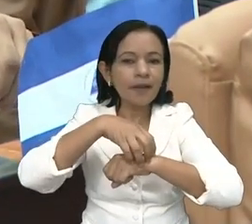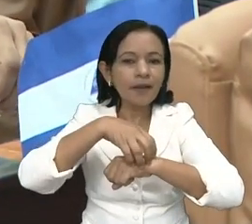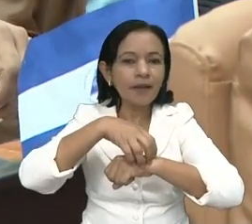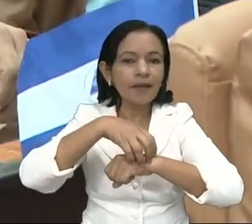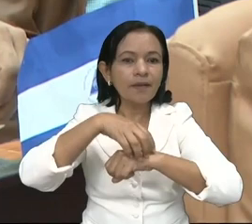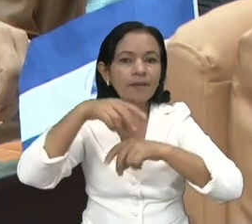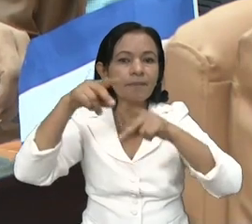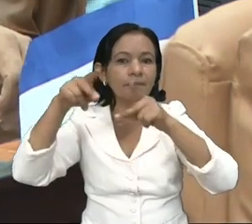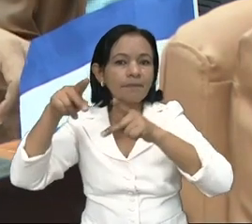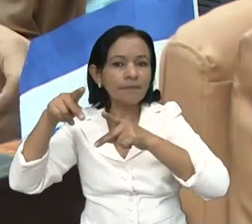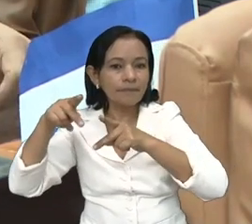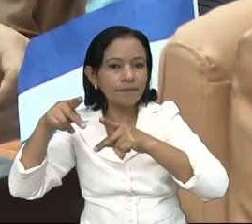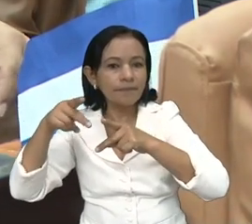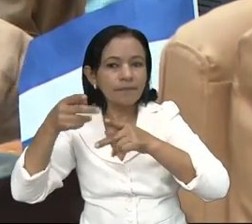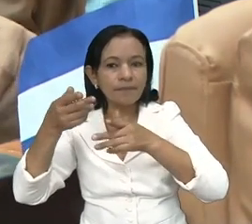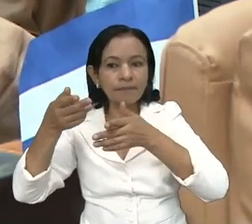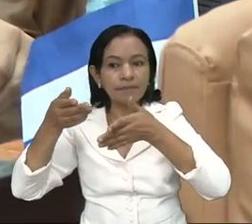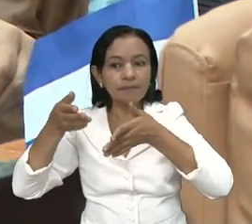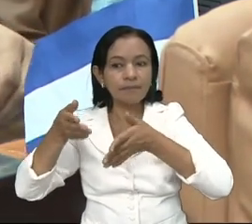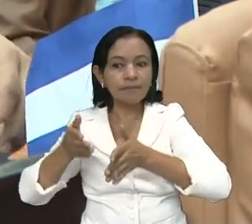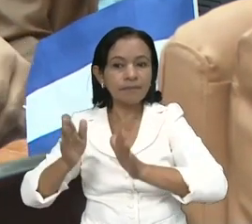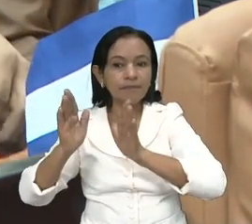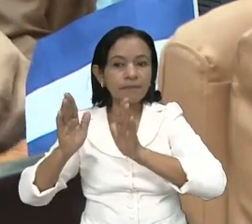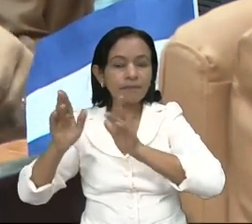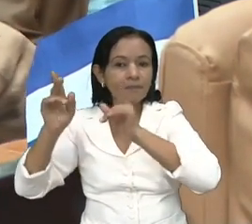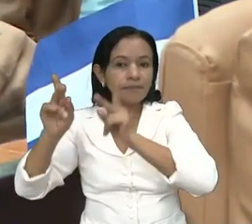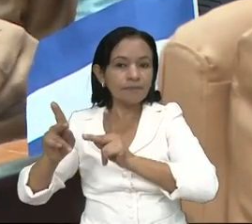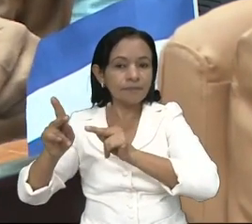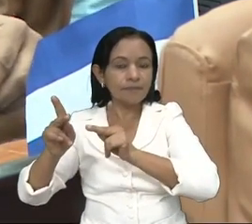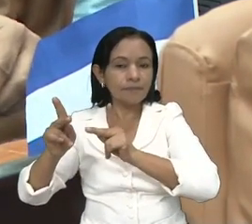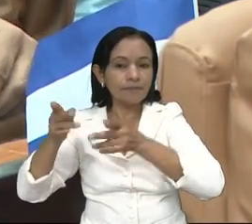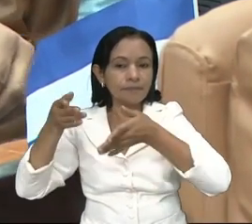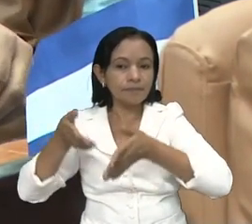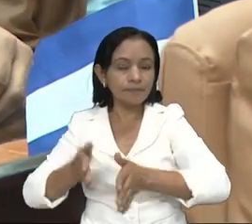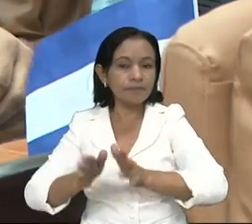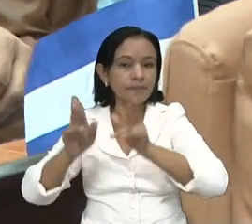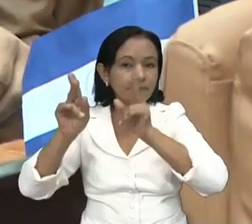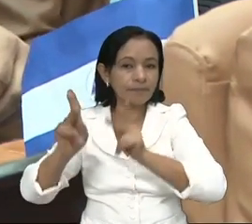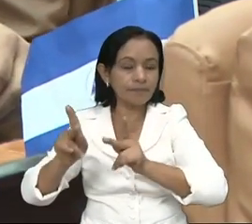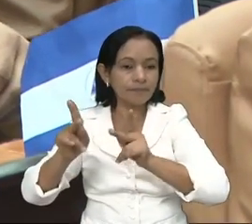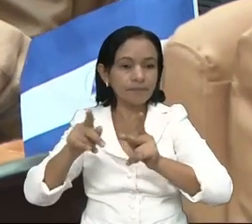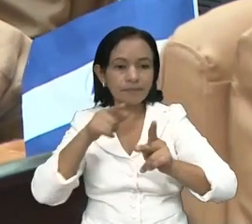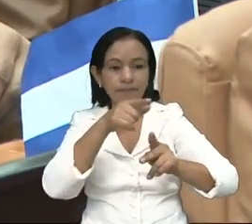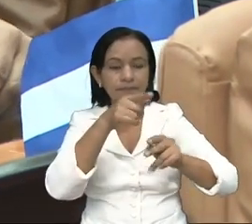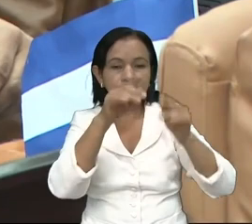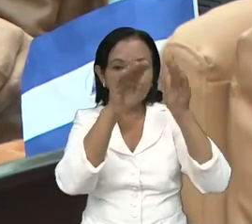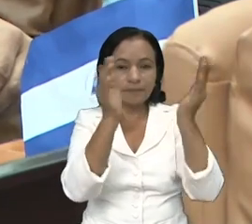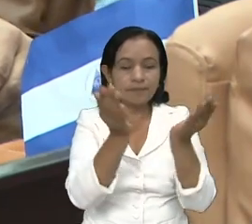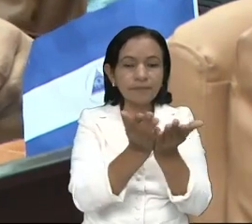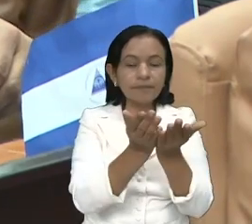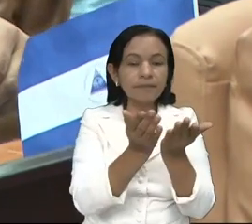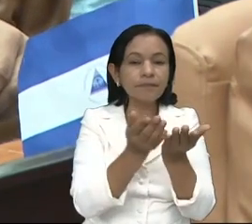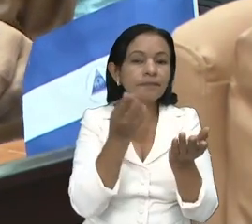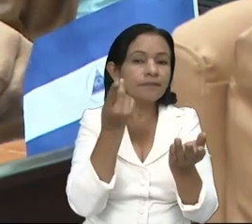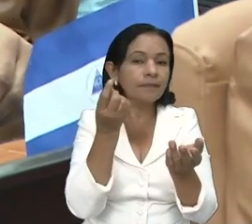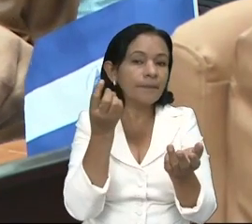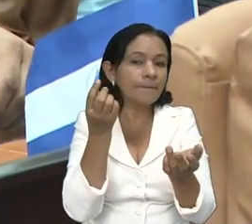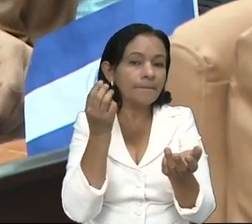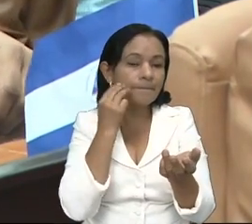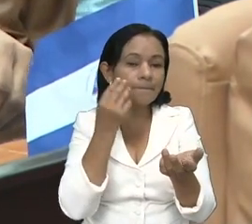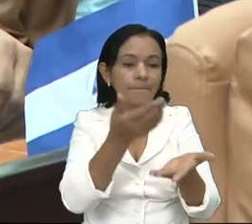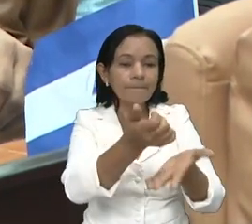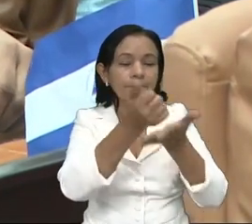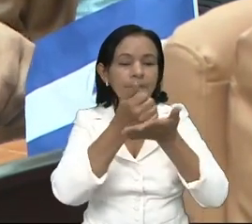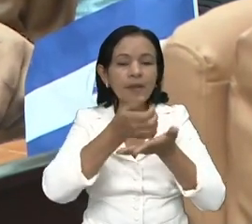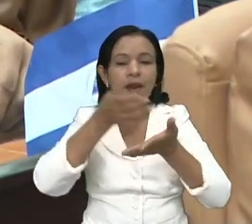gente hace parir, gente hace nacer. Ella es nuestra madre y leche nos da